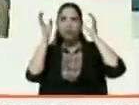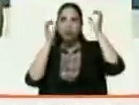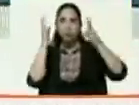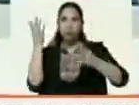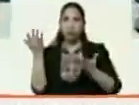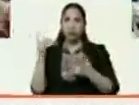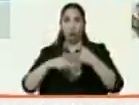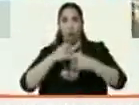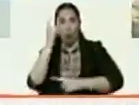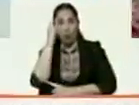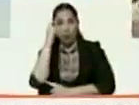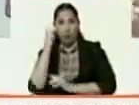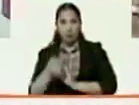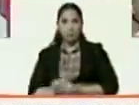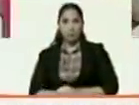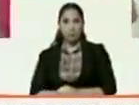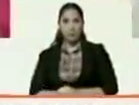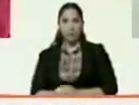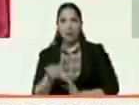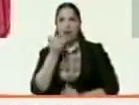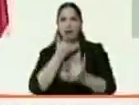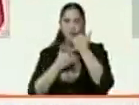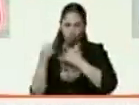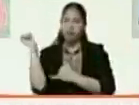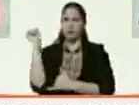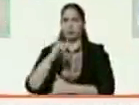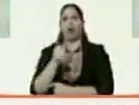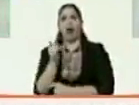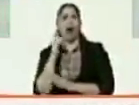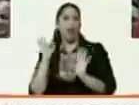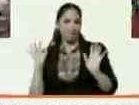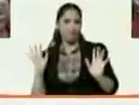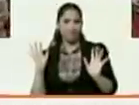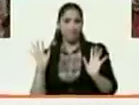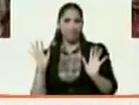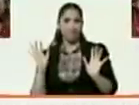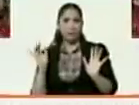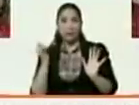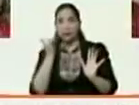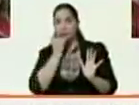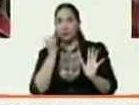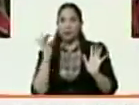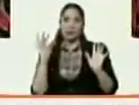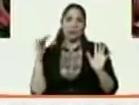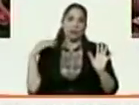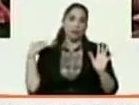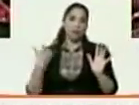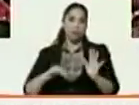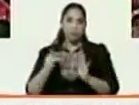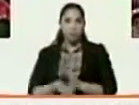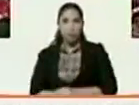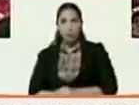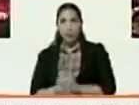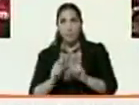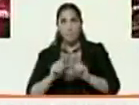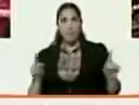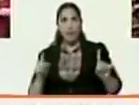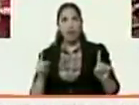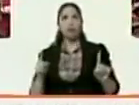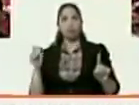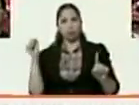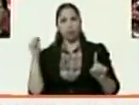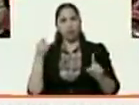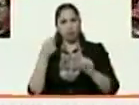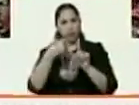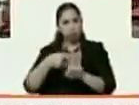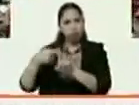los días. Con errores, sí, con errores. Con fallas, sí, muchas fallas. Pero con aciertos, sí,